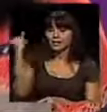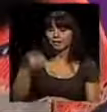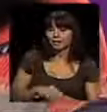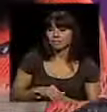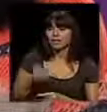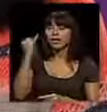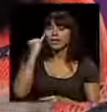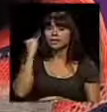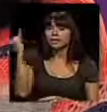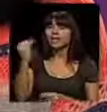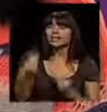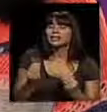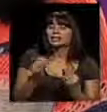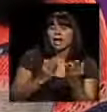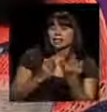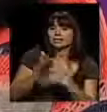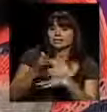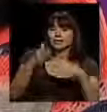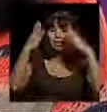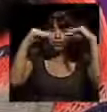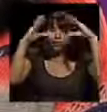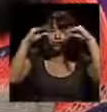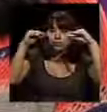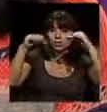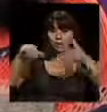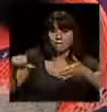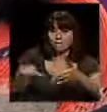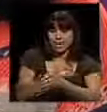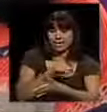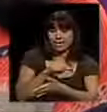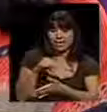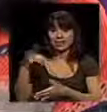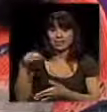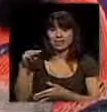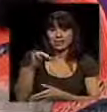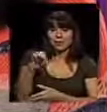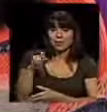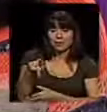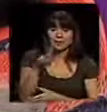tener accesibilidad a la información en la página del Ministerio de Educación, que es